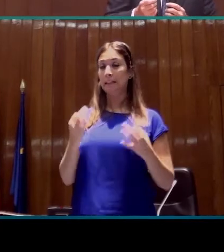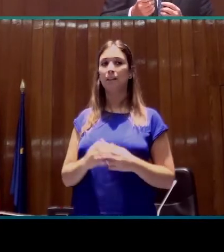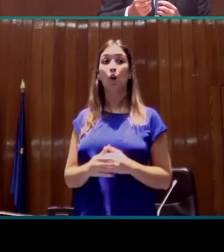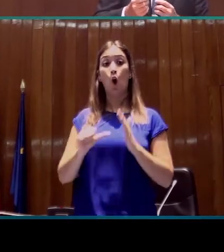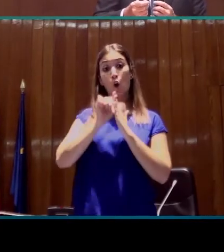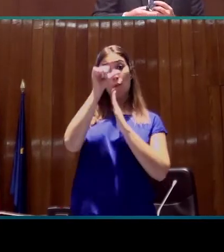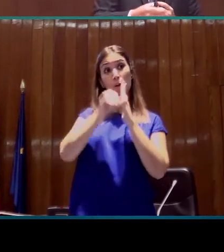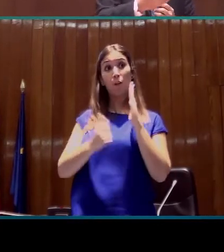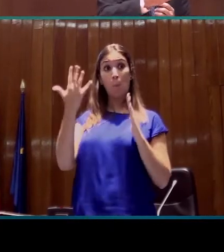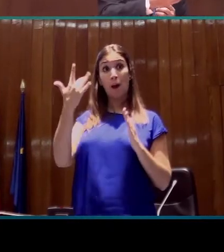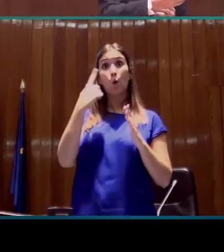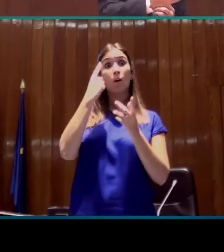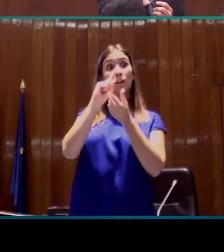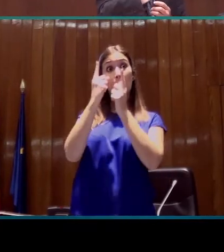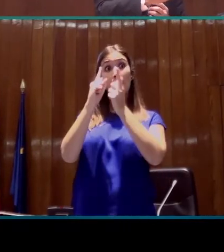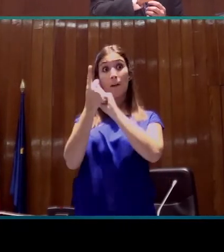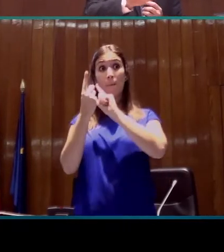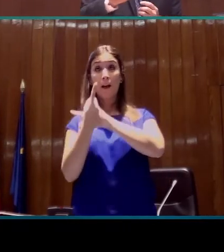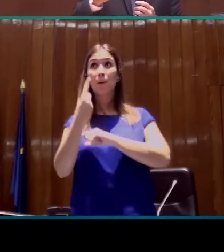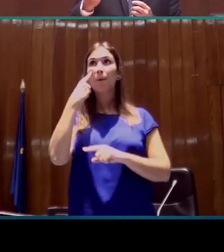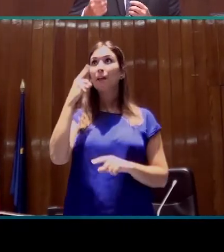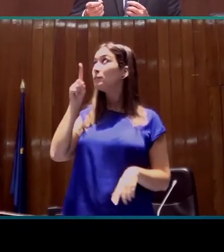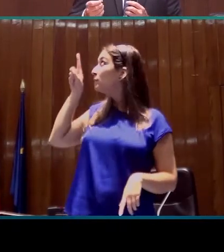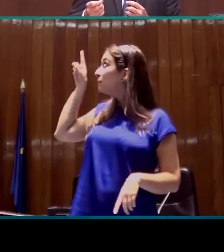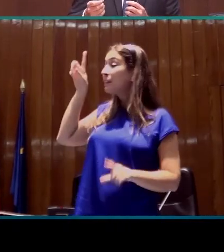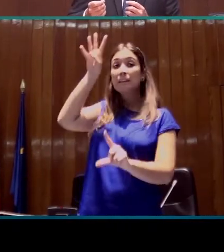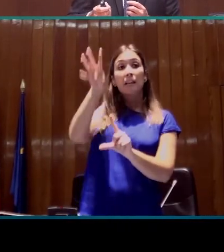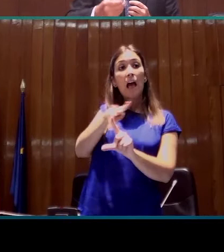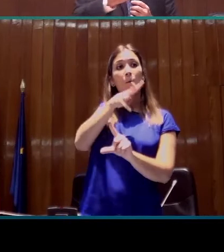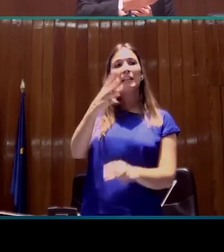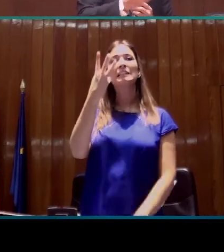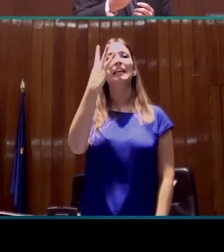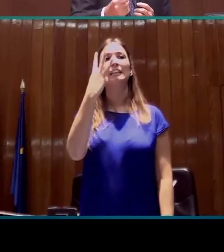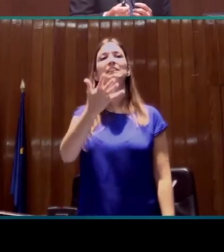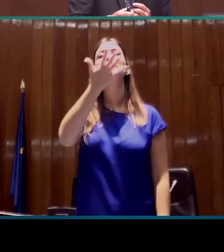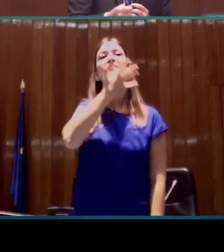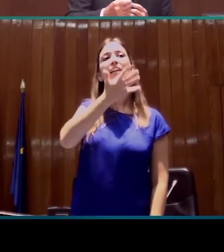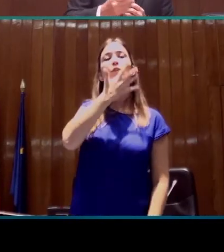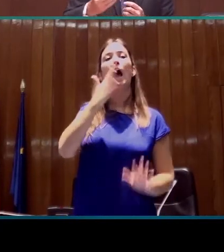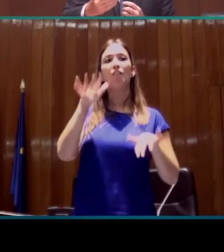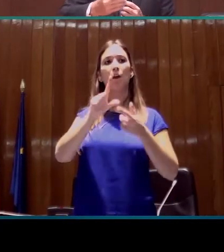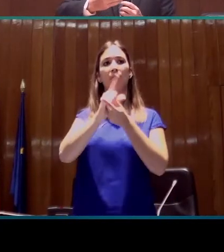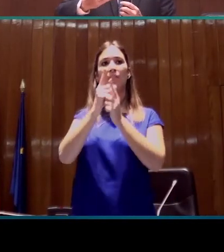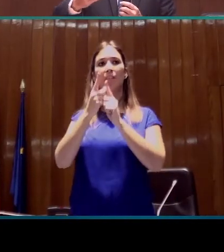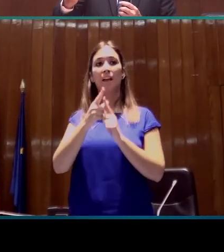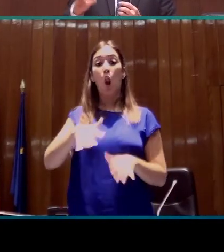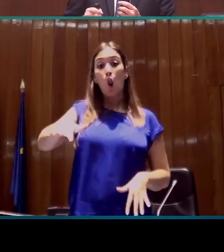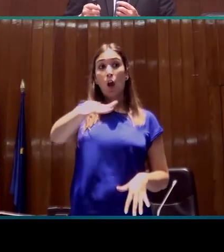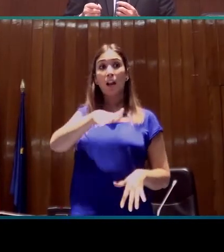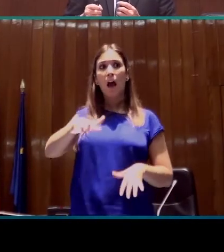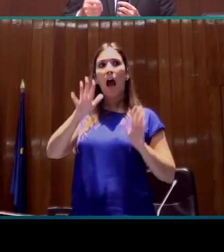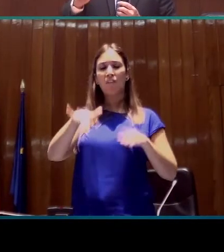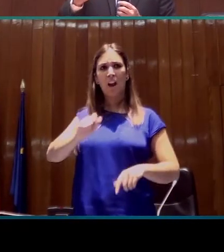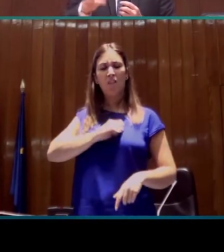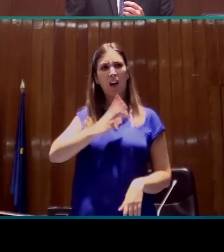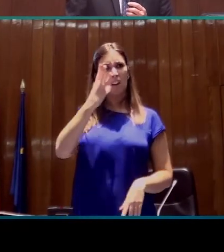la configuración de la mano, tenemos 3 diferentes signos. Cambiando la localización tenemos 3